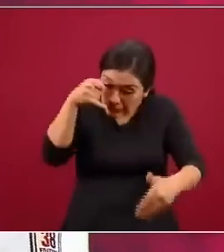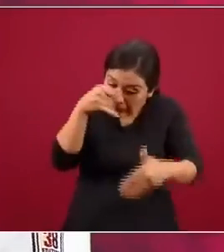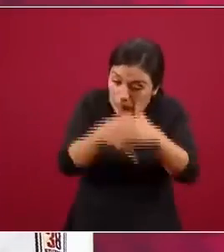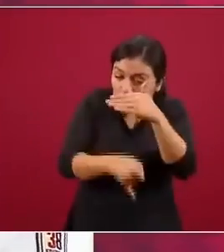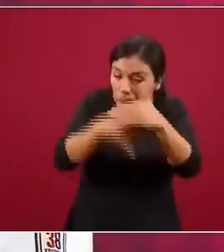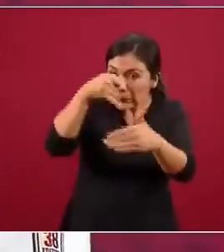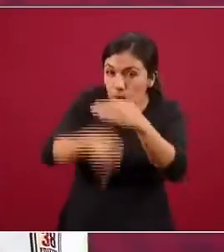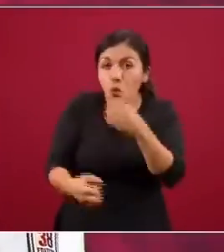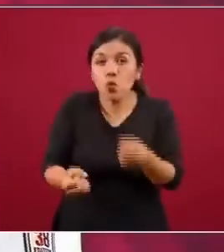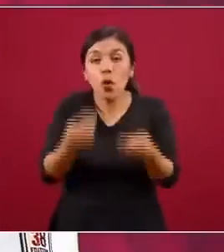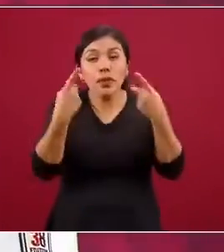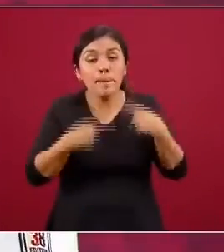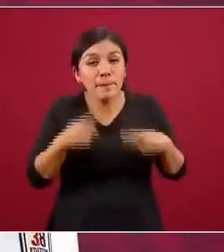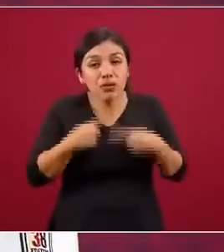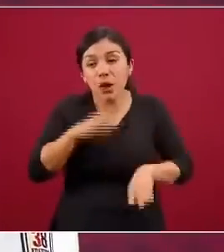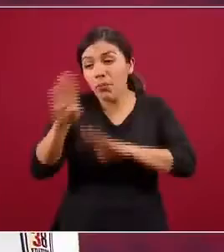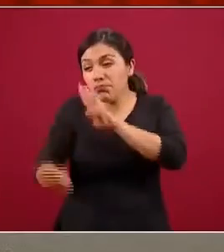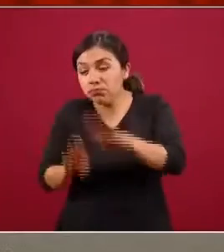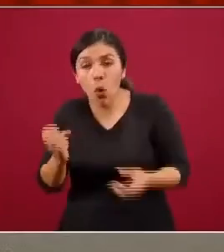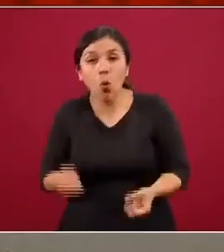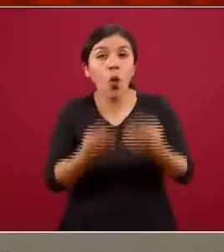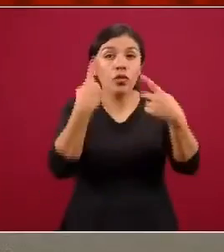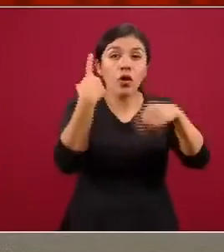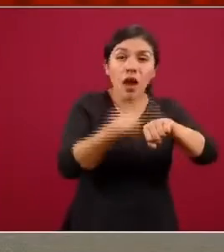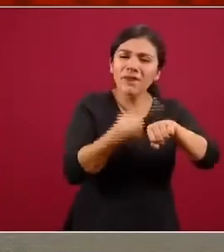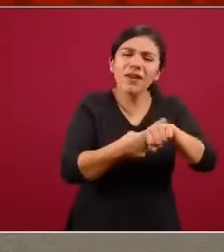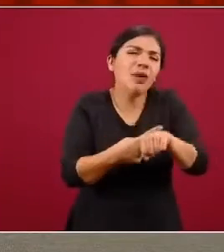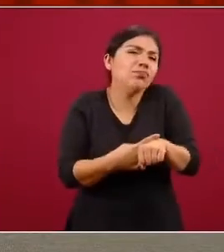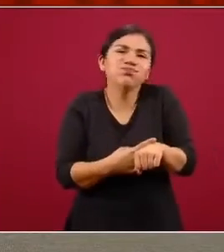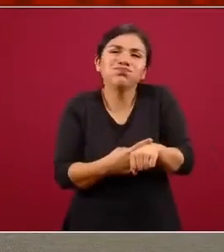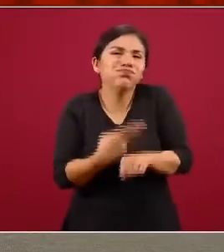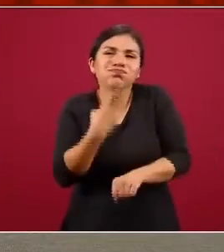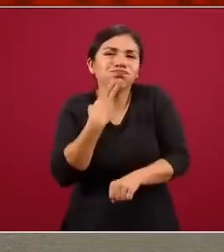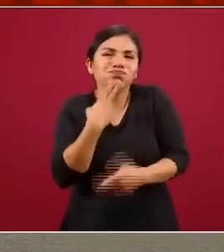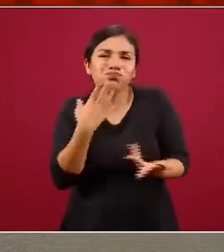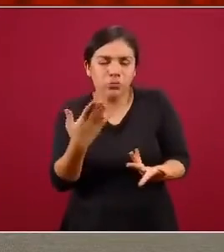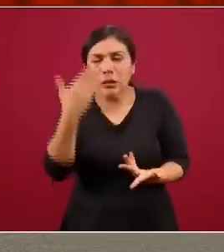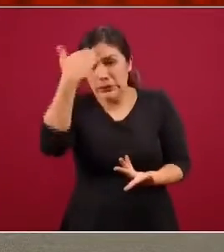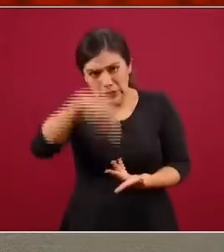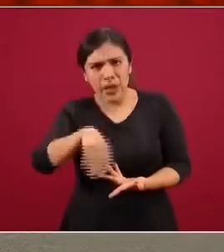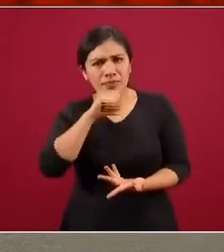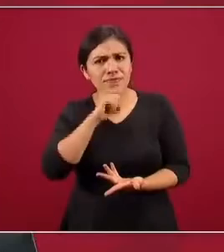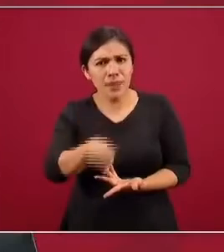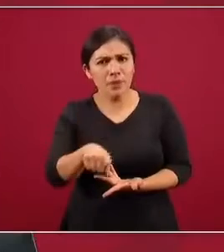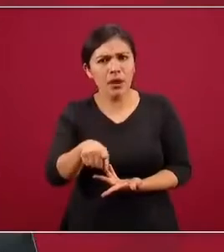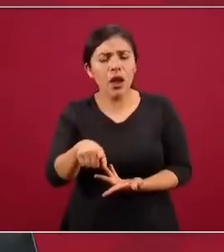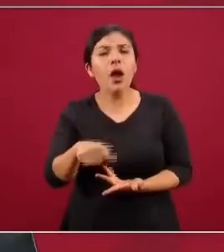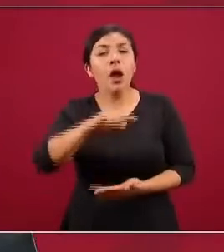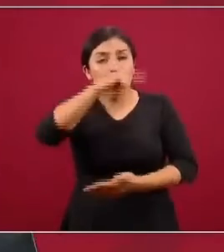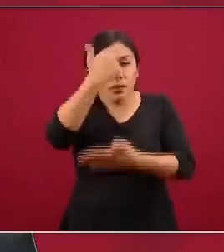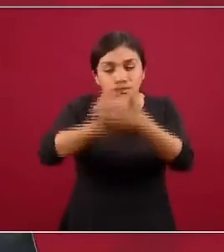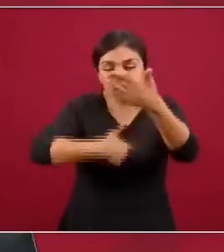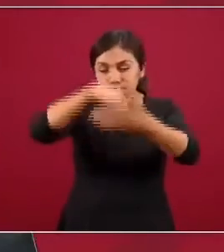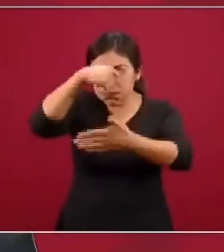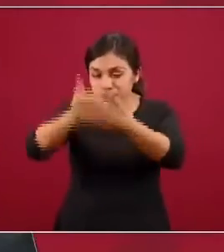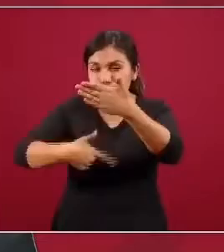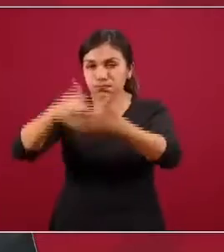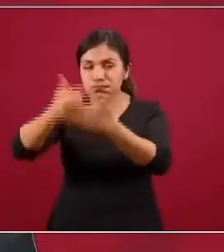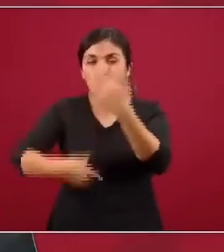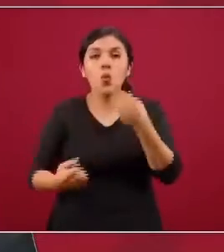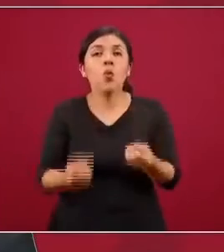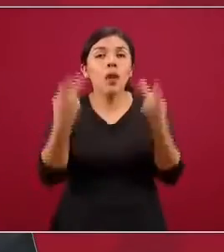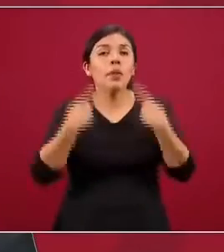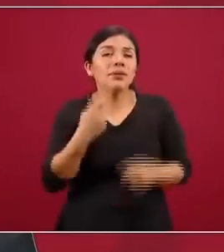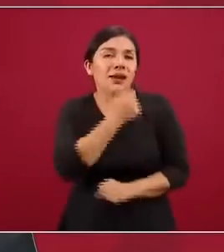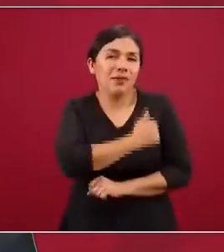exhaustiva de los casos o de los casos fatales. También estamos conscientes que la cuenta de muy